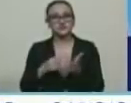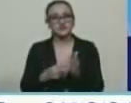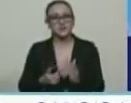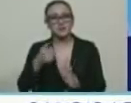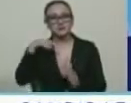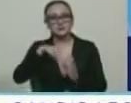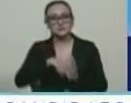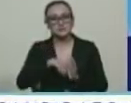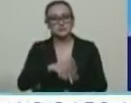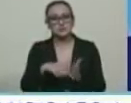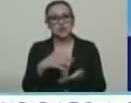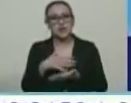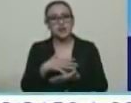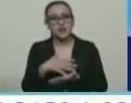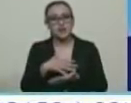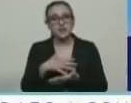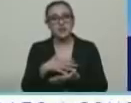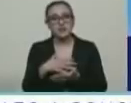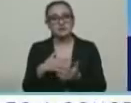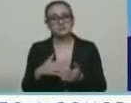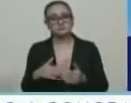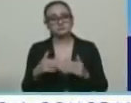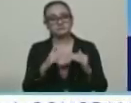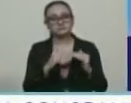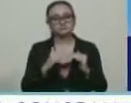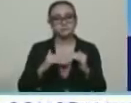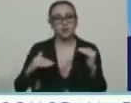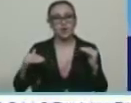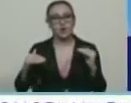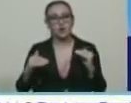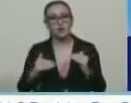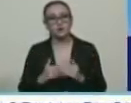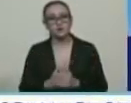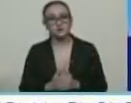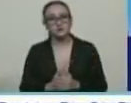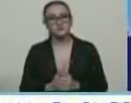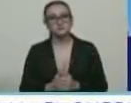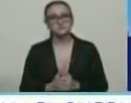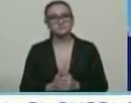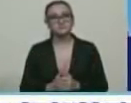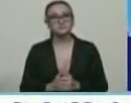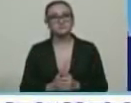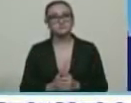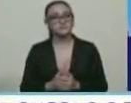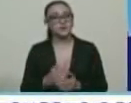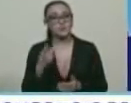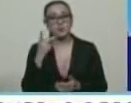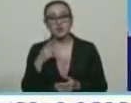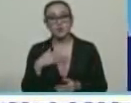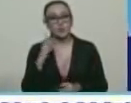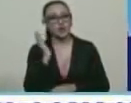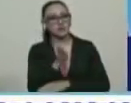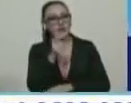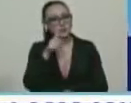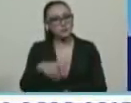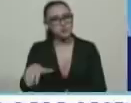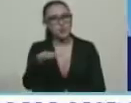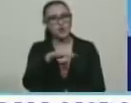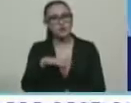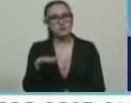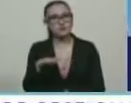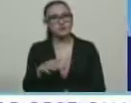profundizar las inestabilidades. Temas políticas, no se puede castigar un pueblo entero